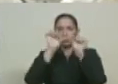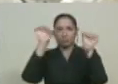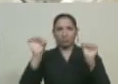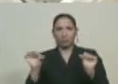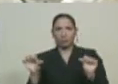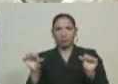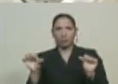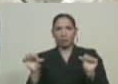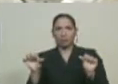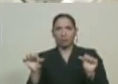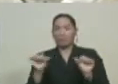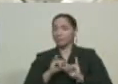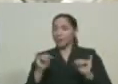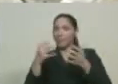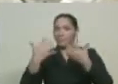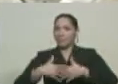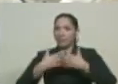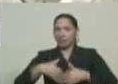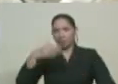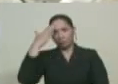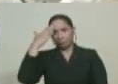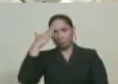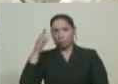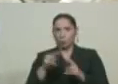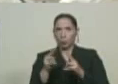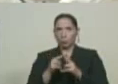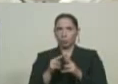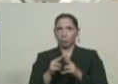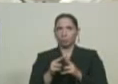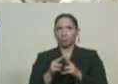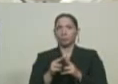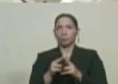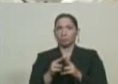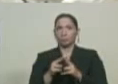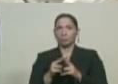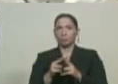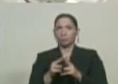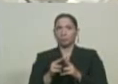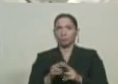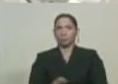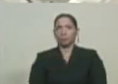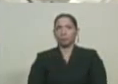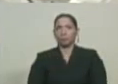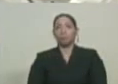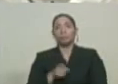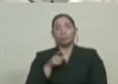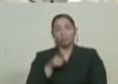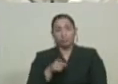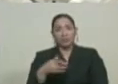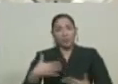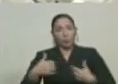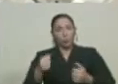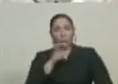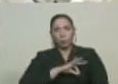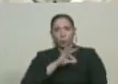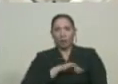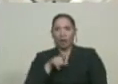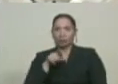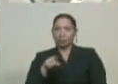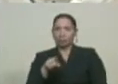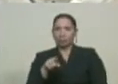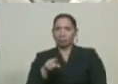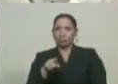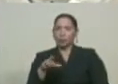que ya los empresarios conocen, es el sistema Tiuna del Seguro Social. En ese sentido también todas las